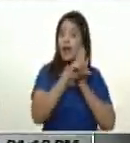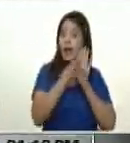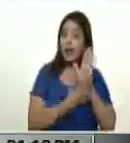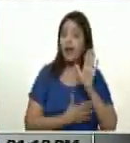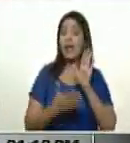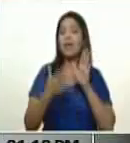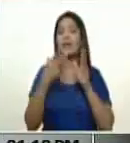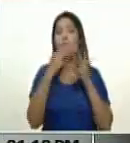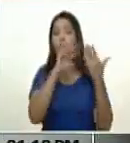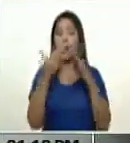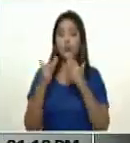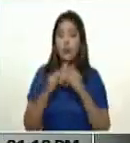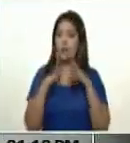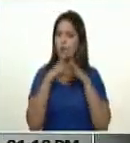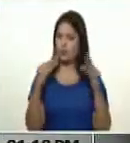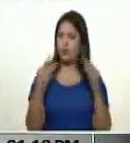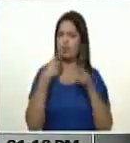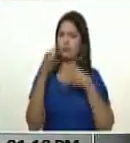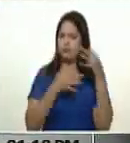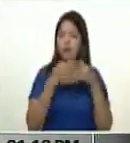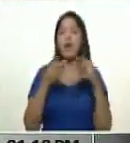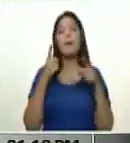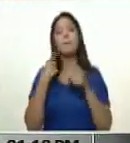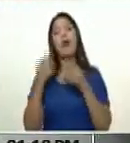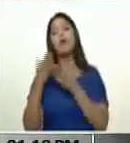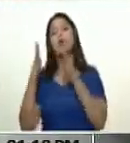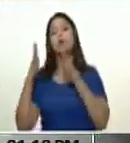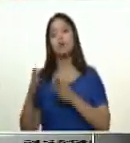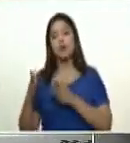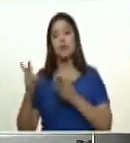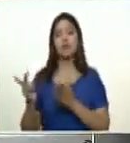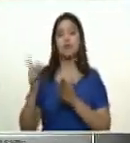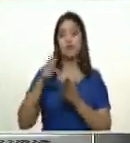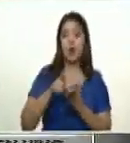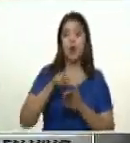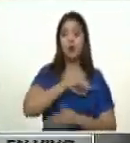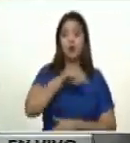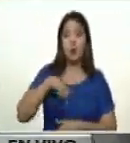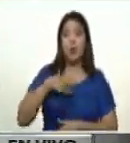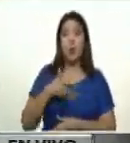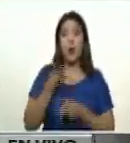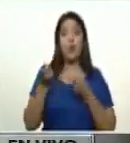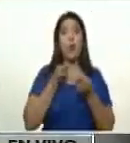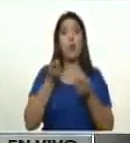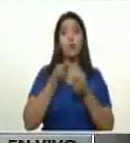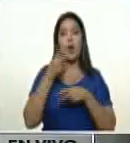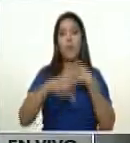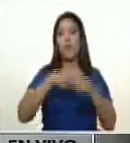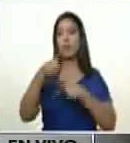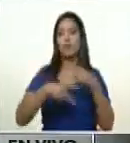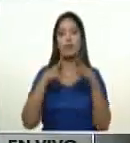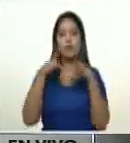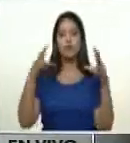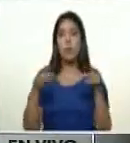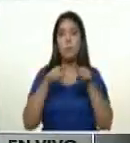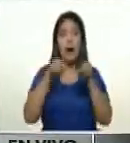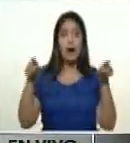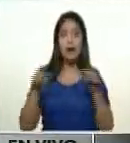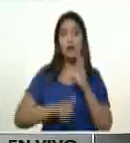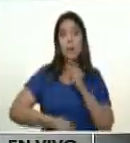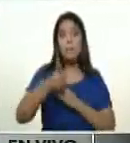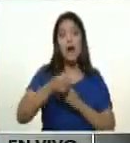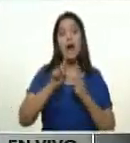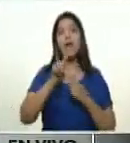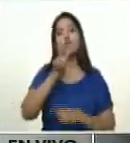comunal, ¿verdad? Y bueno, los estudiantes tributaron a que nosotros pudiéramos controlar todo el proceso para que ellos fueran aumentando de